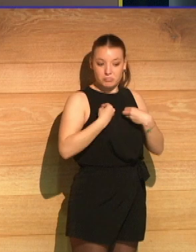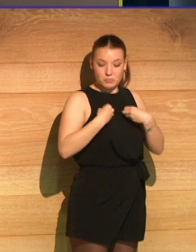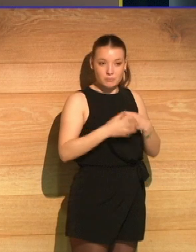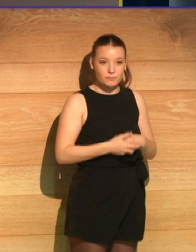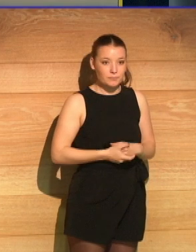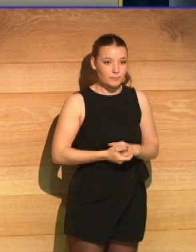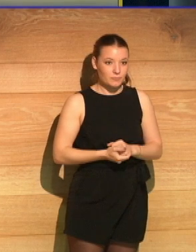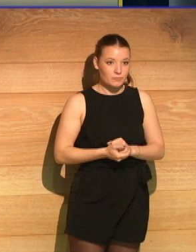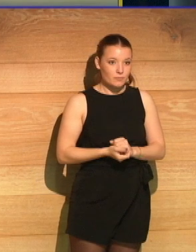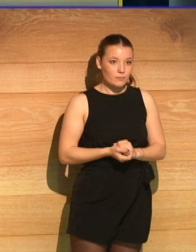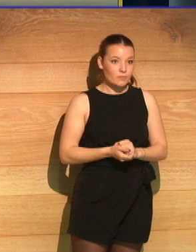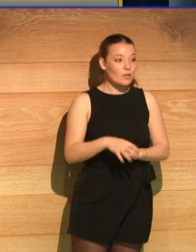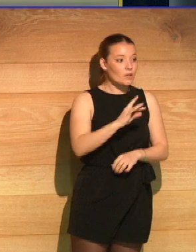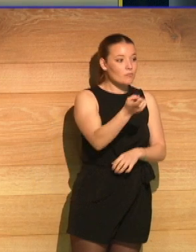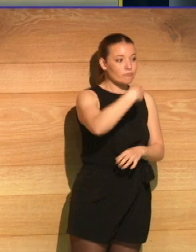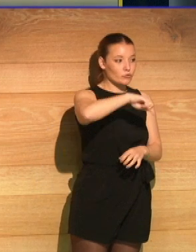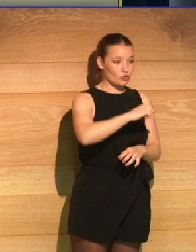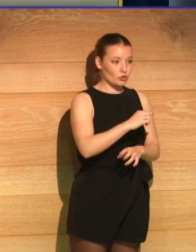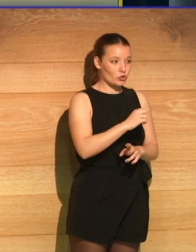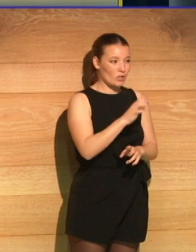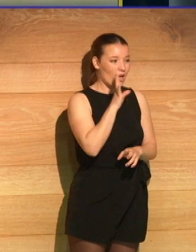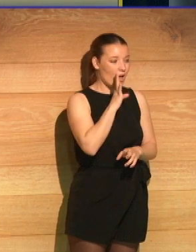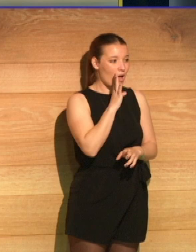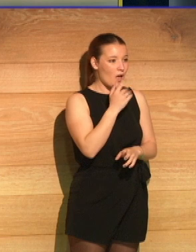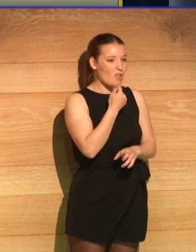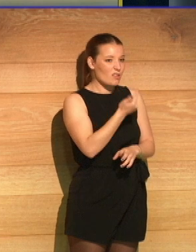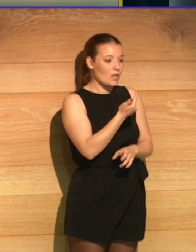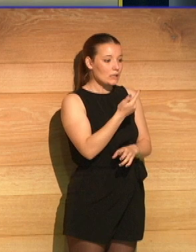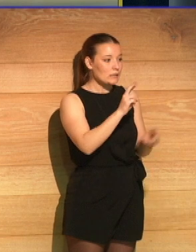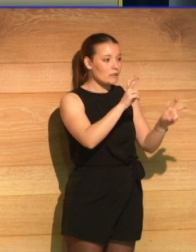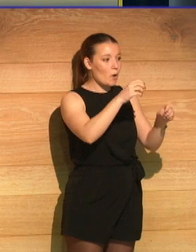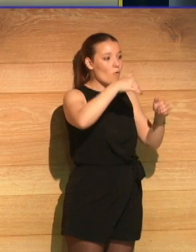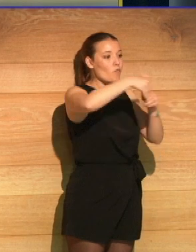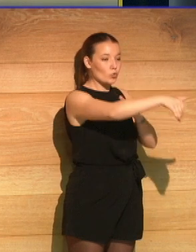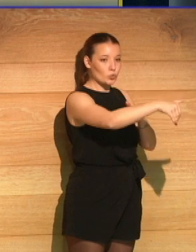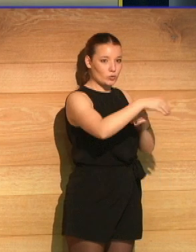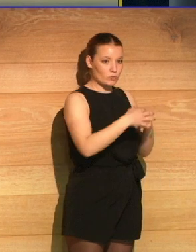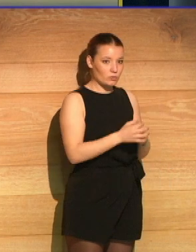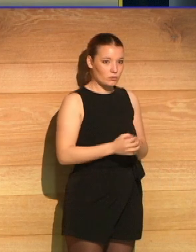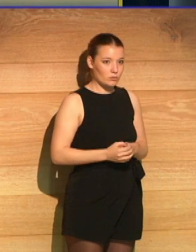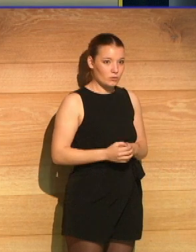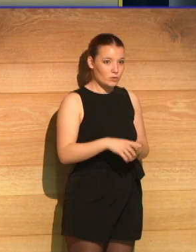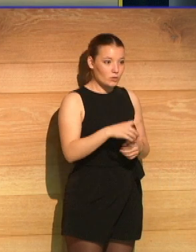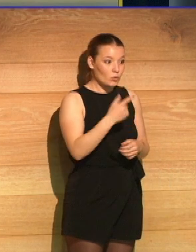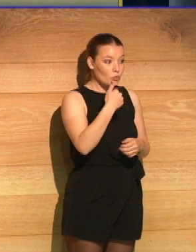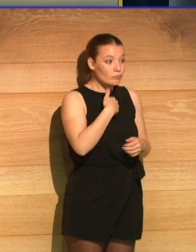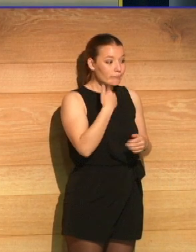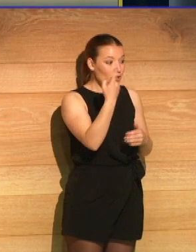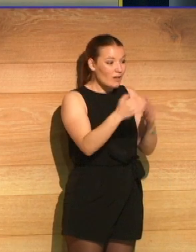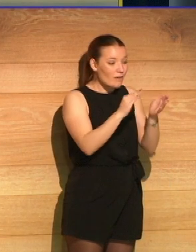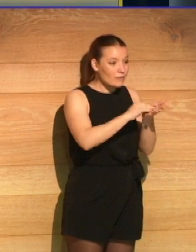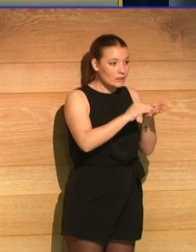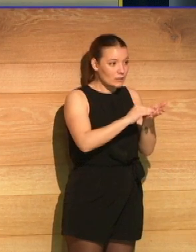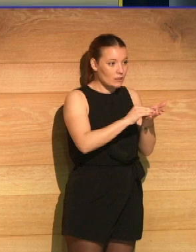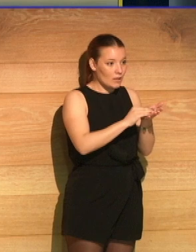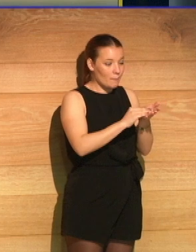Sí, habéis hablado, muchos de vosotros habéis mencionado el futuro. Yo una vez, hablando con el biólogo de la Universidad